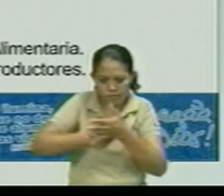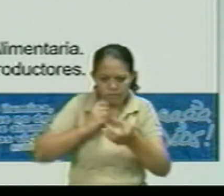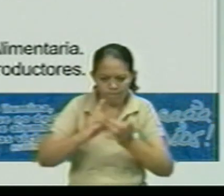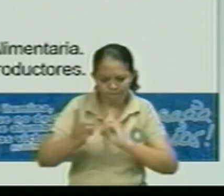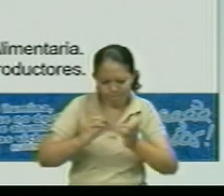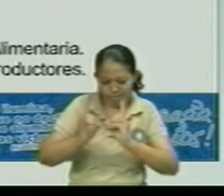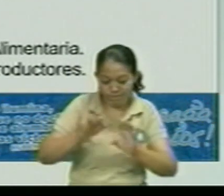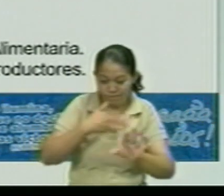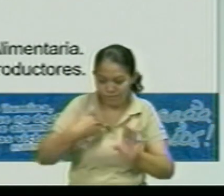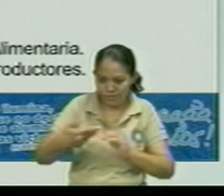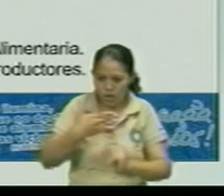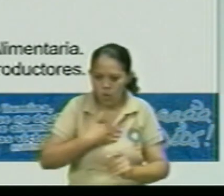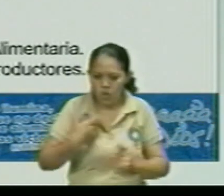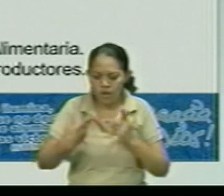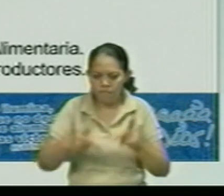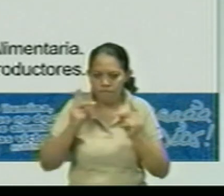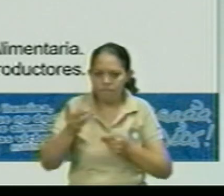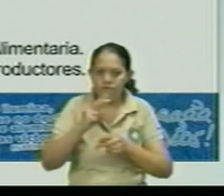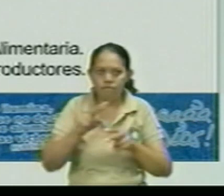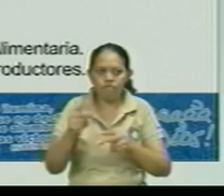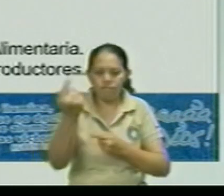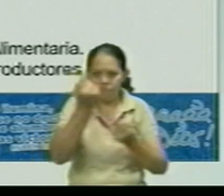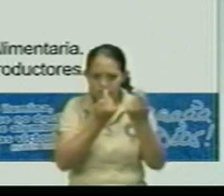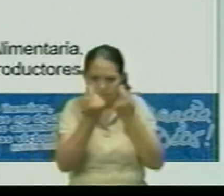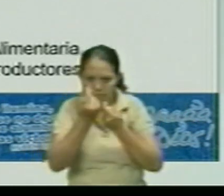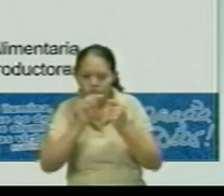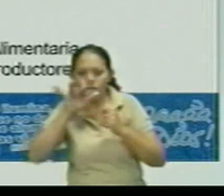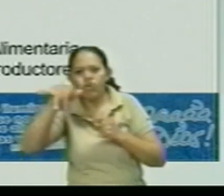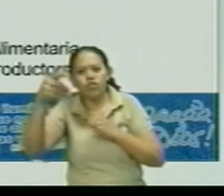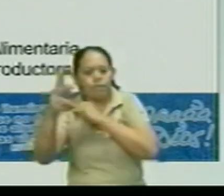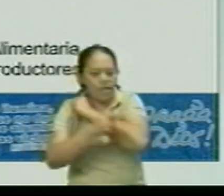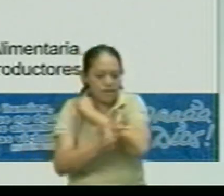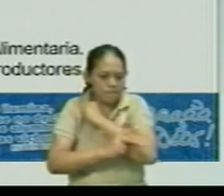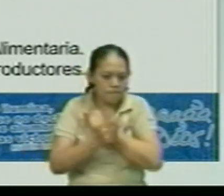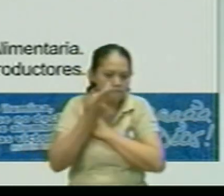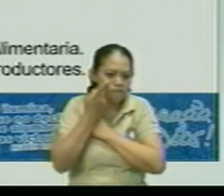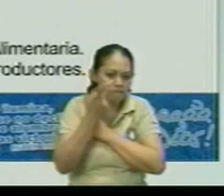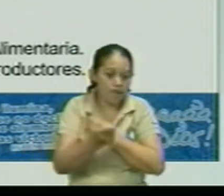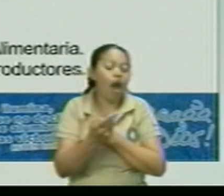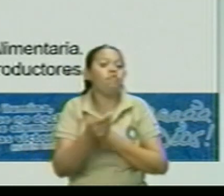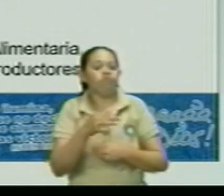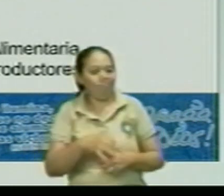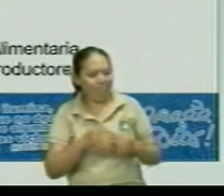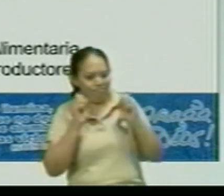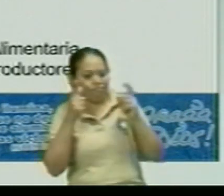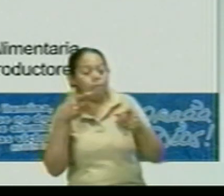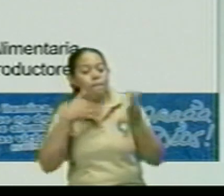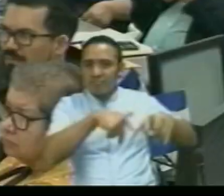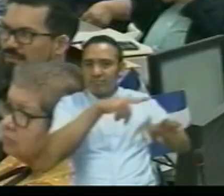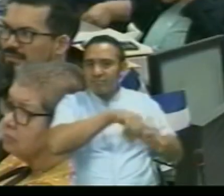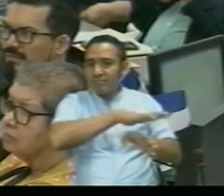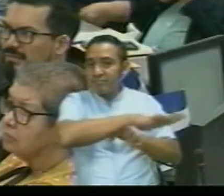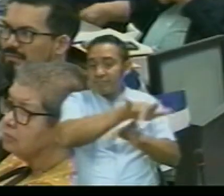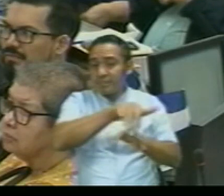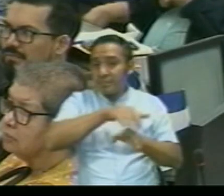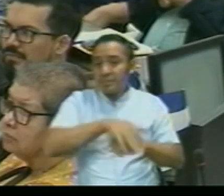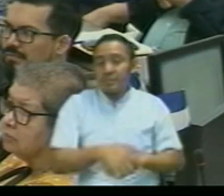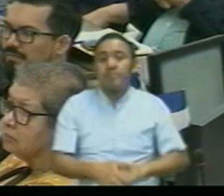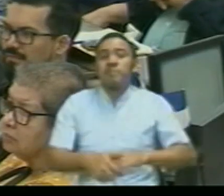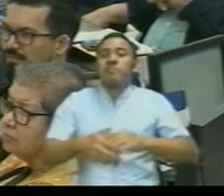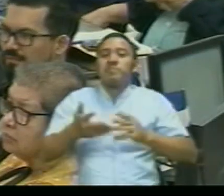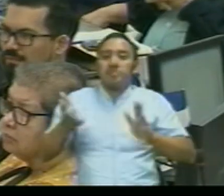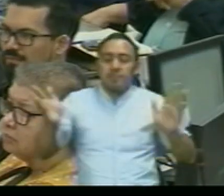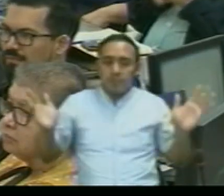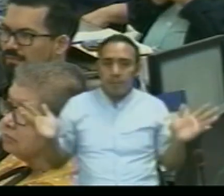como la imagen del país para la promoción y atracción de inversiones nacionales y extranjeras que generen más empleo. De acuerdo con